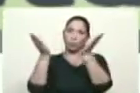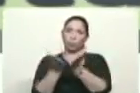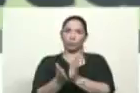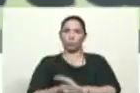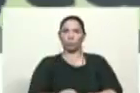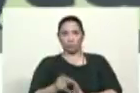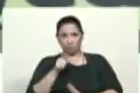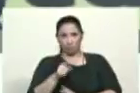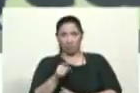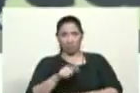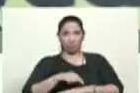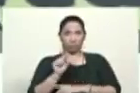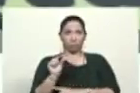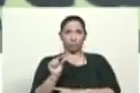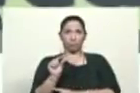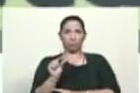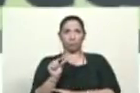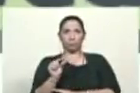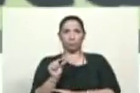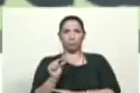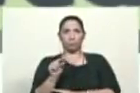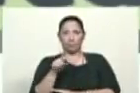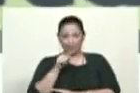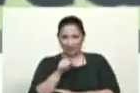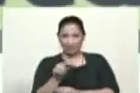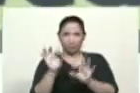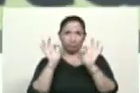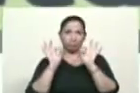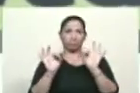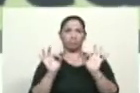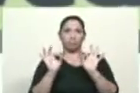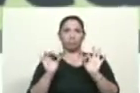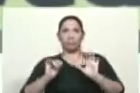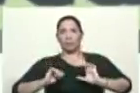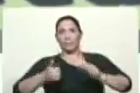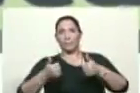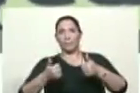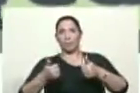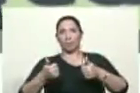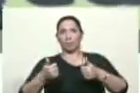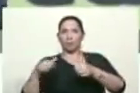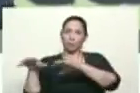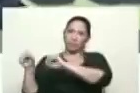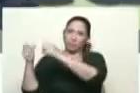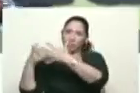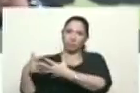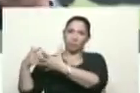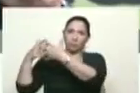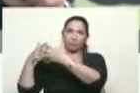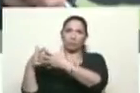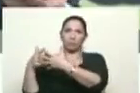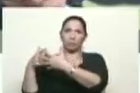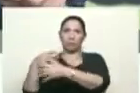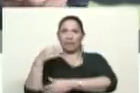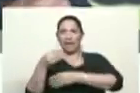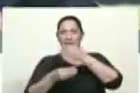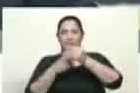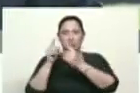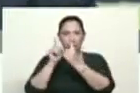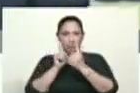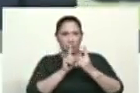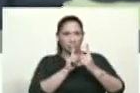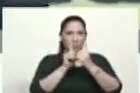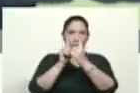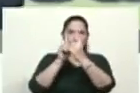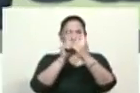Desde ese momento, desde ese preciso instante, comenzó el imperio norteamericano a hacerle el seguimiento a